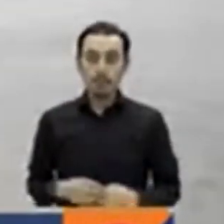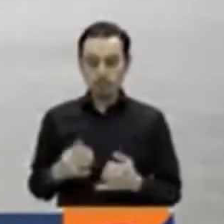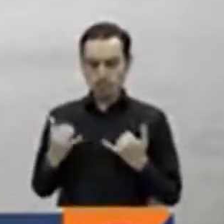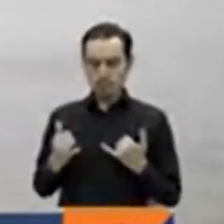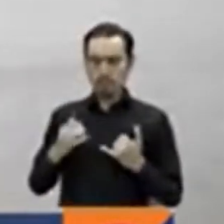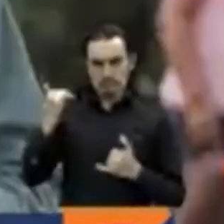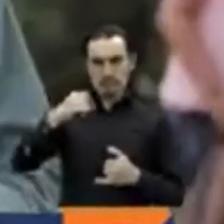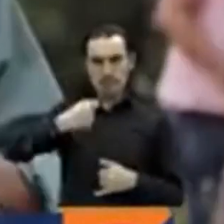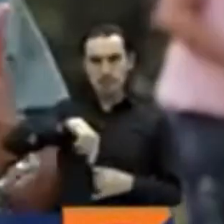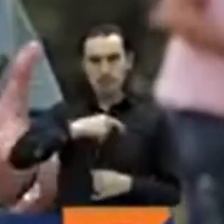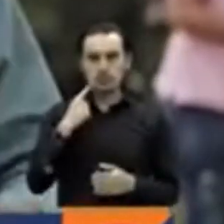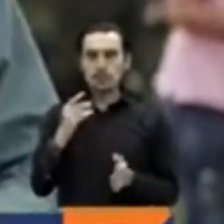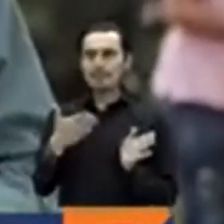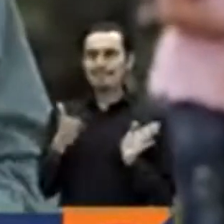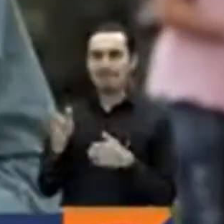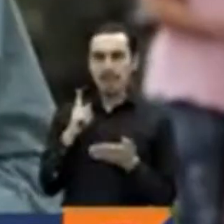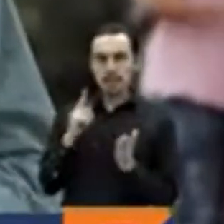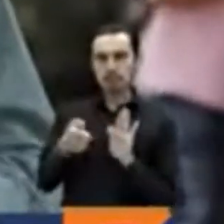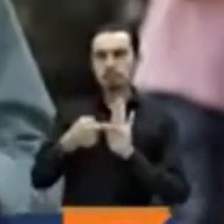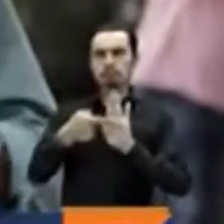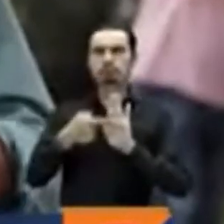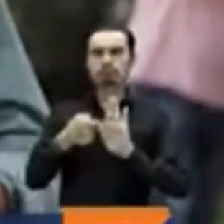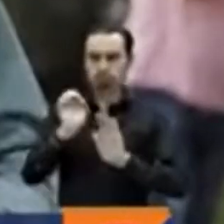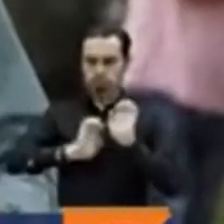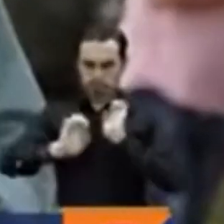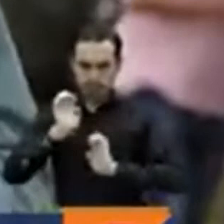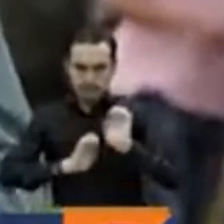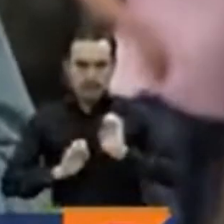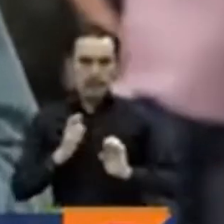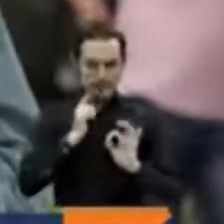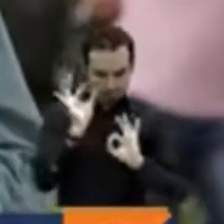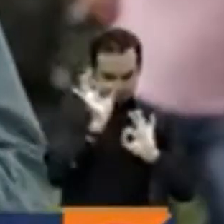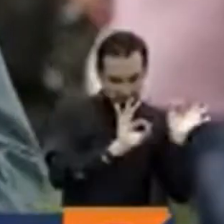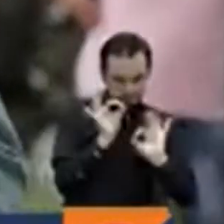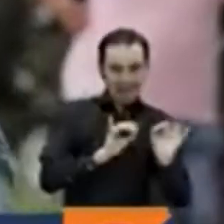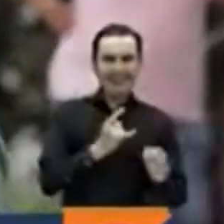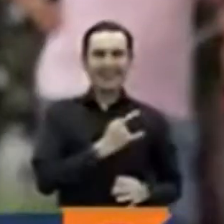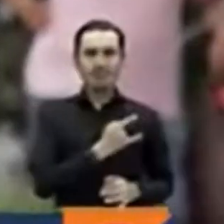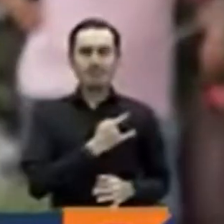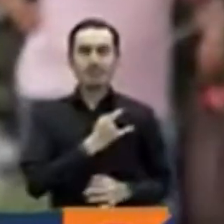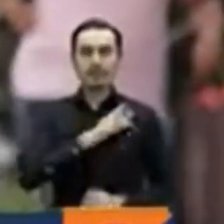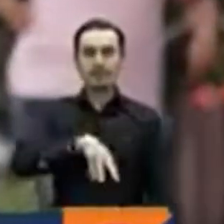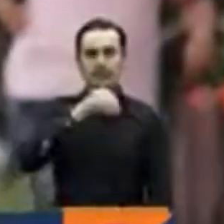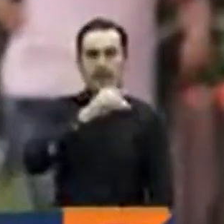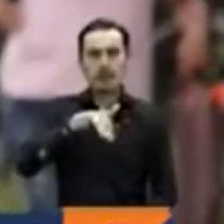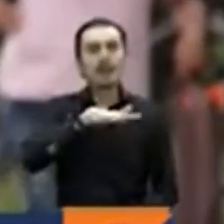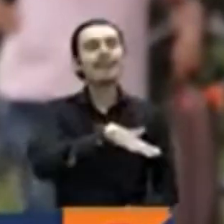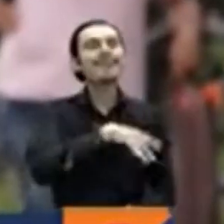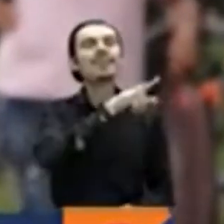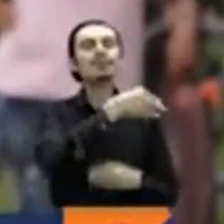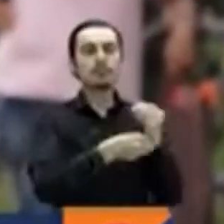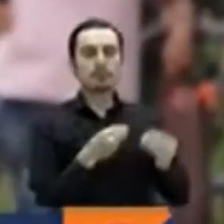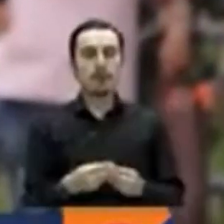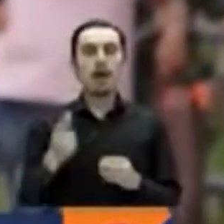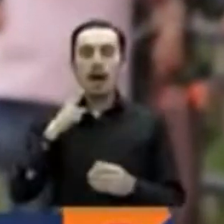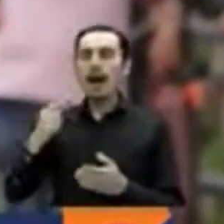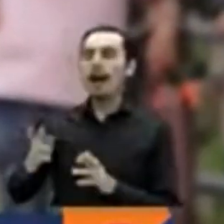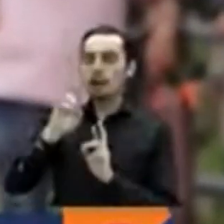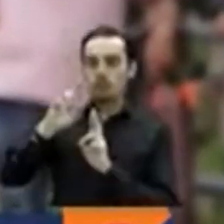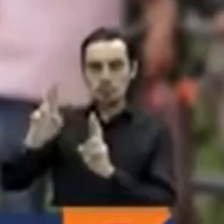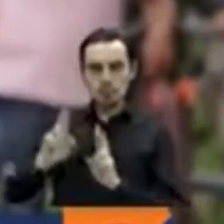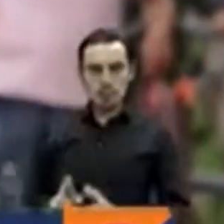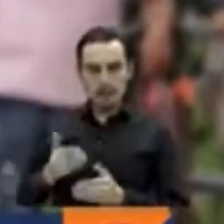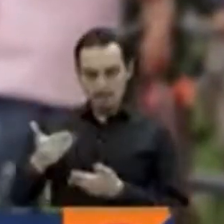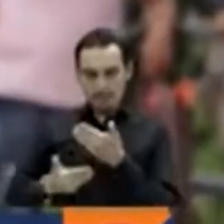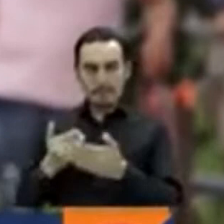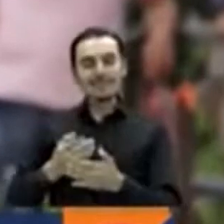la Unidad Nacional de Gestión de Riesgo un plan de contingencia que se elaboró con la Universidad de Magdalena, ellos puedan darnos la solución que tanto requiere el